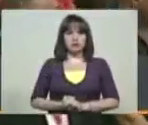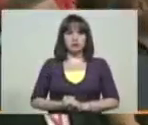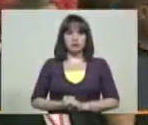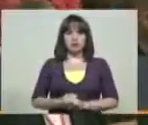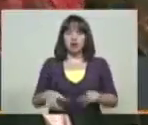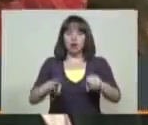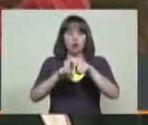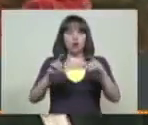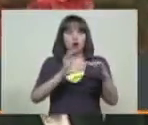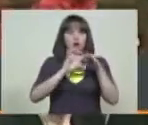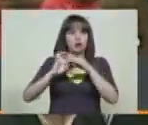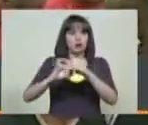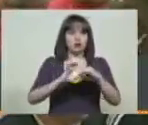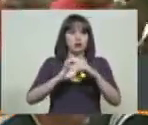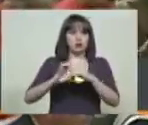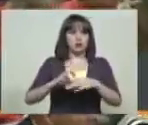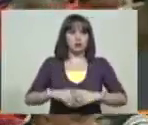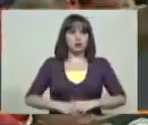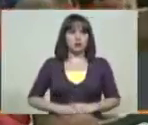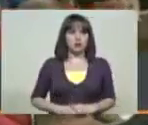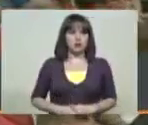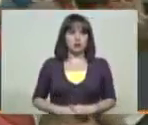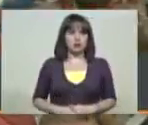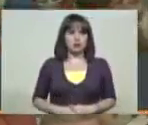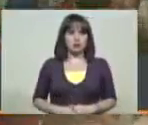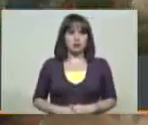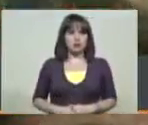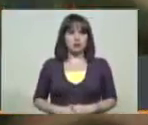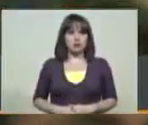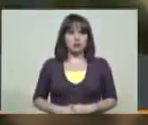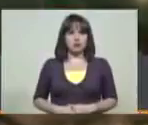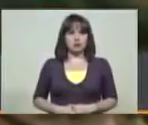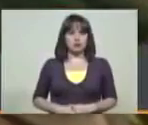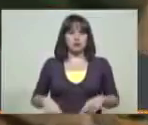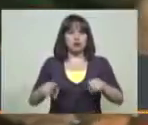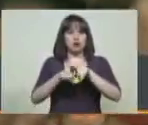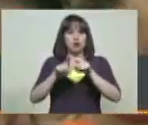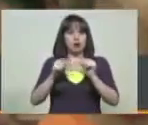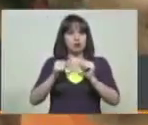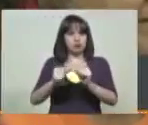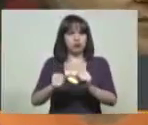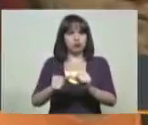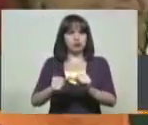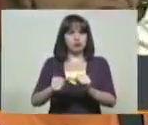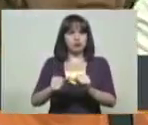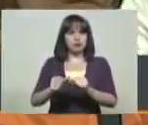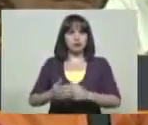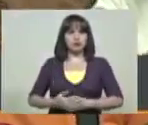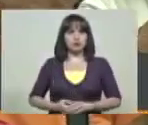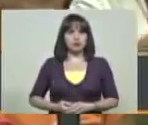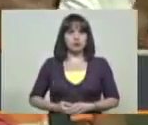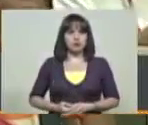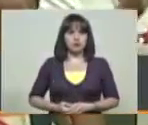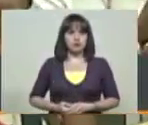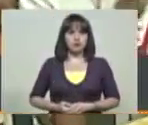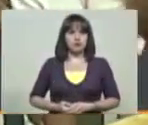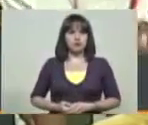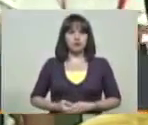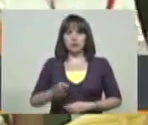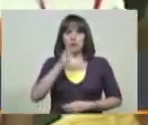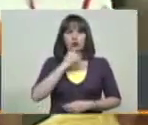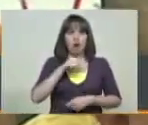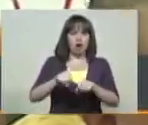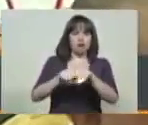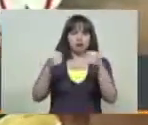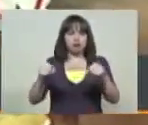unidad en una unidad extremadamente sólida en una en una unidad sin ningún tipo de fisuras